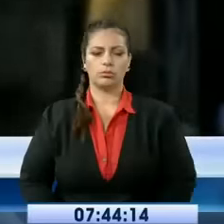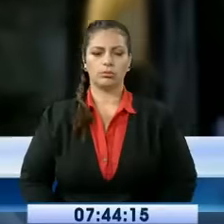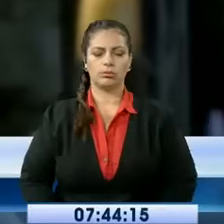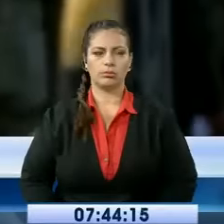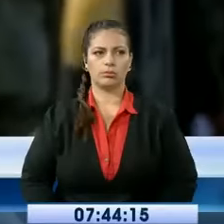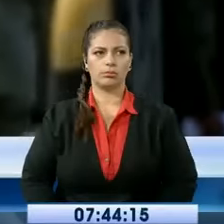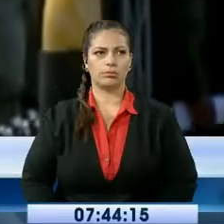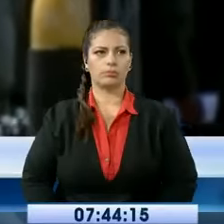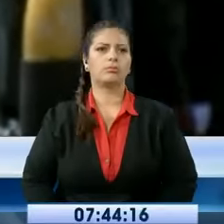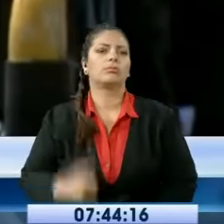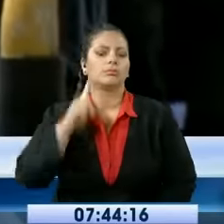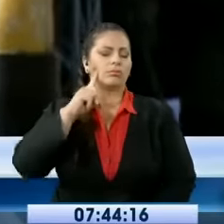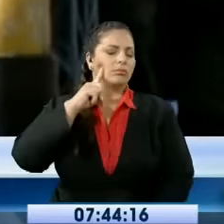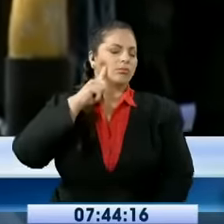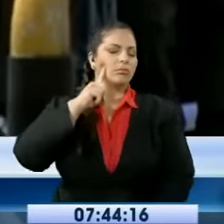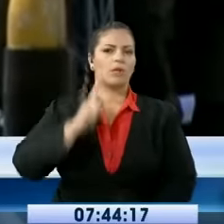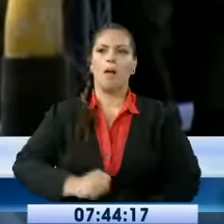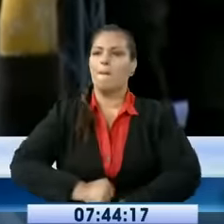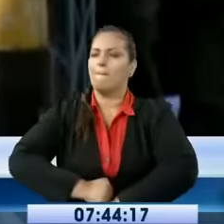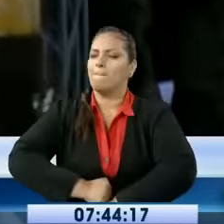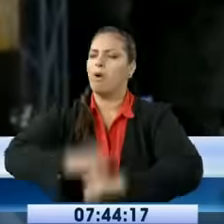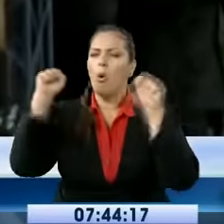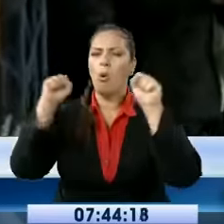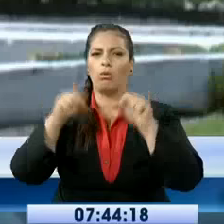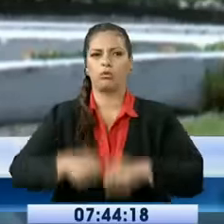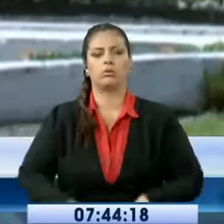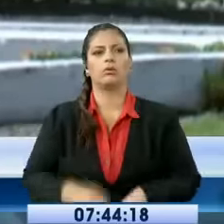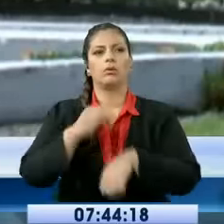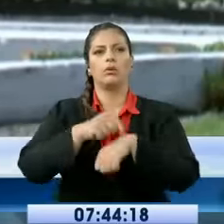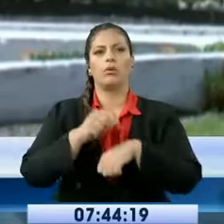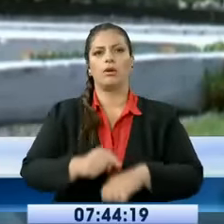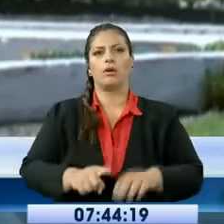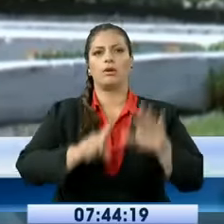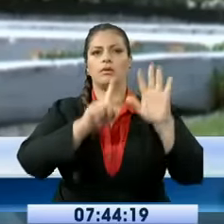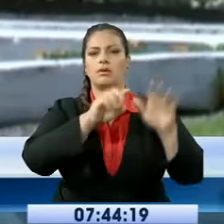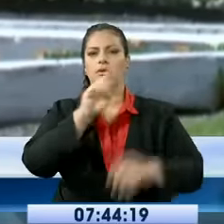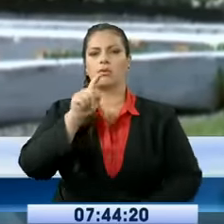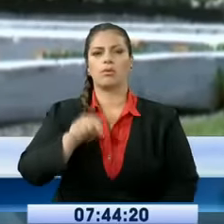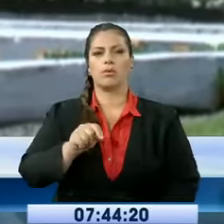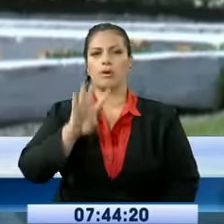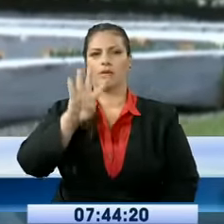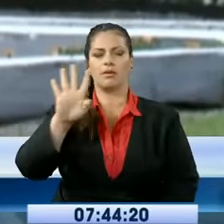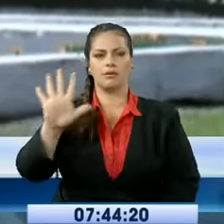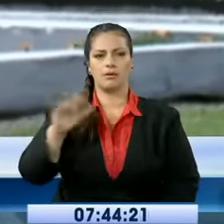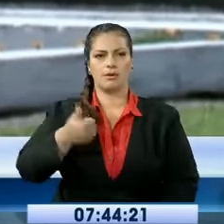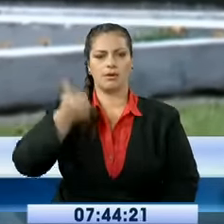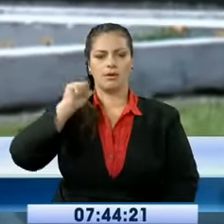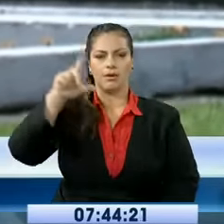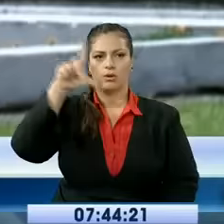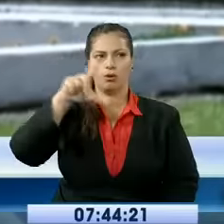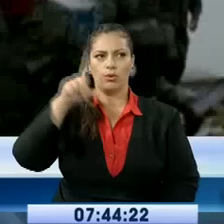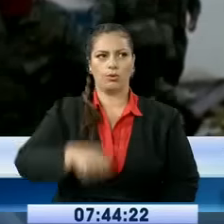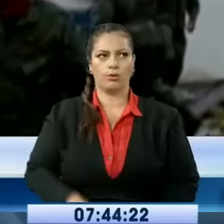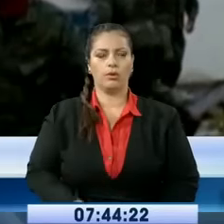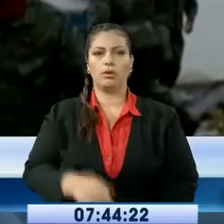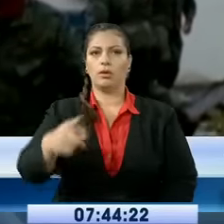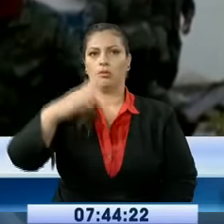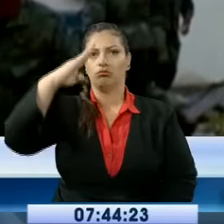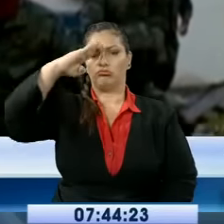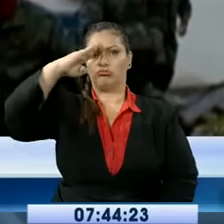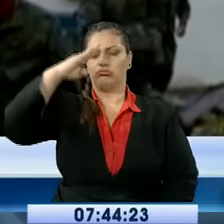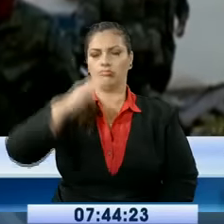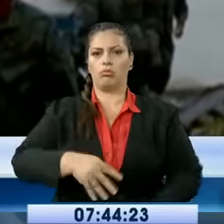El fuerte estruendo sorprendió al personal uniformado a las 6 horas 45 minutos de este lunes. La mayoría, por no decir todos, estaban de pie. La detonación